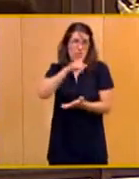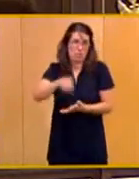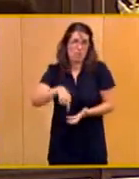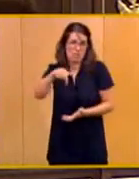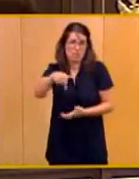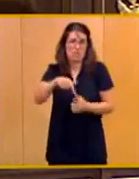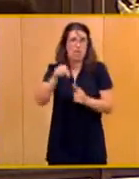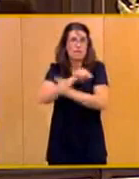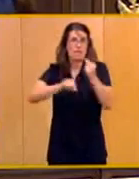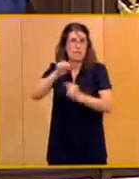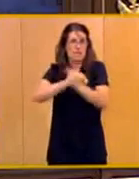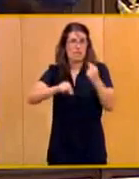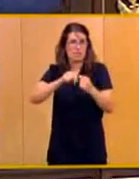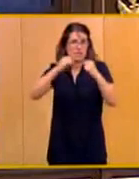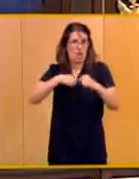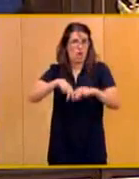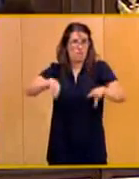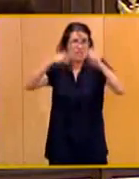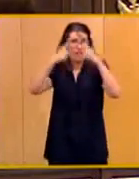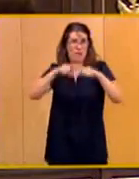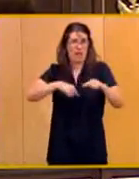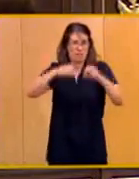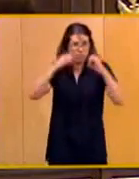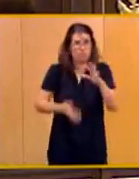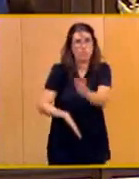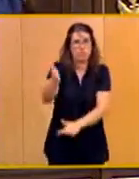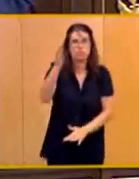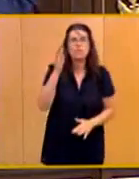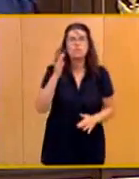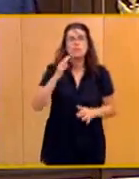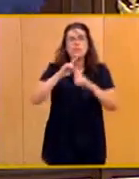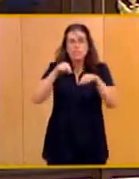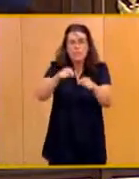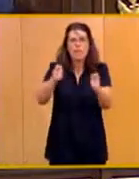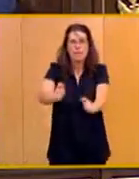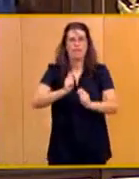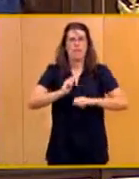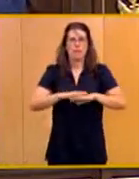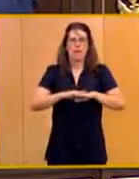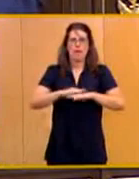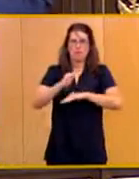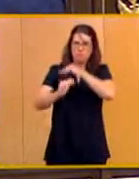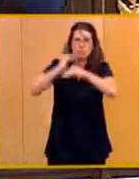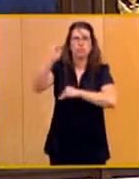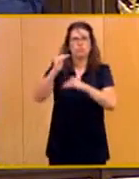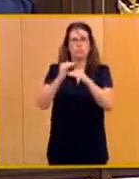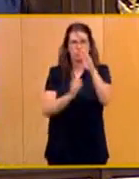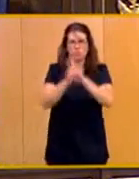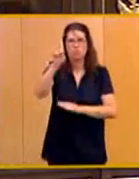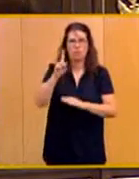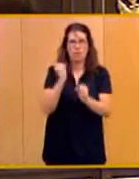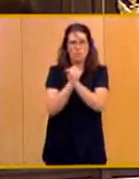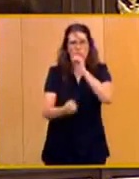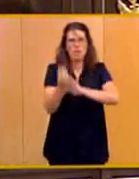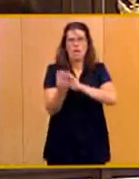definitiva y que han de servir de palancas de recuperación del crecimiento, de la creación de empleo y de